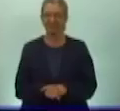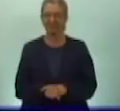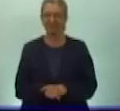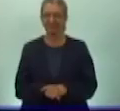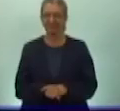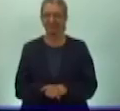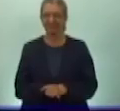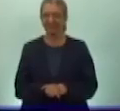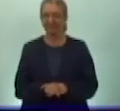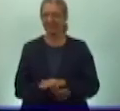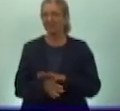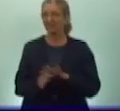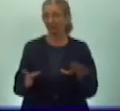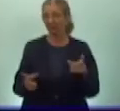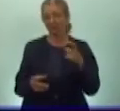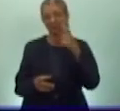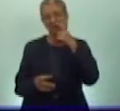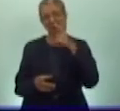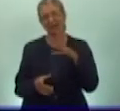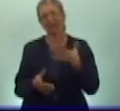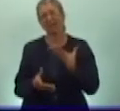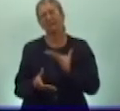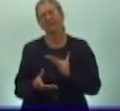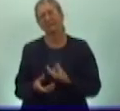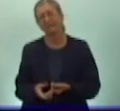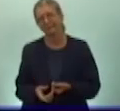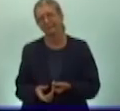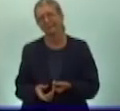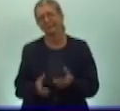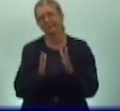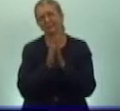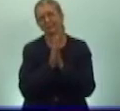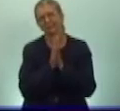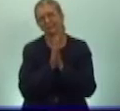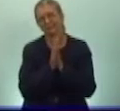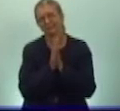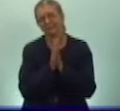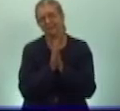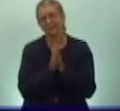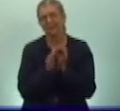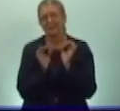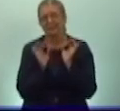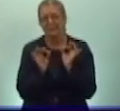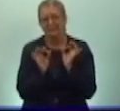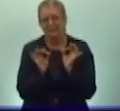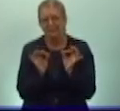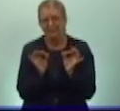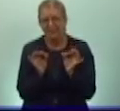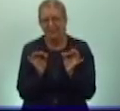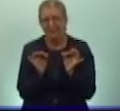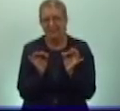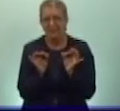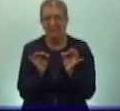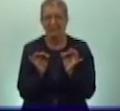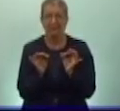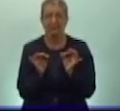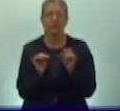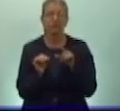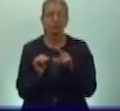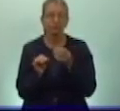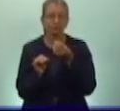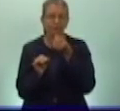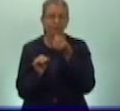Ya hemos llegado al final de nuestro encuentro. Sugerirle a los familiares de tener, por supuesto,